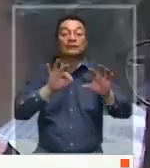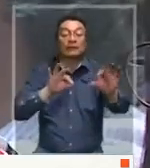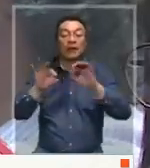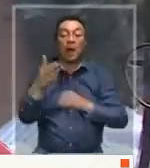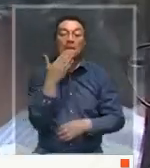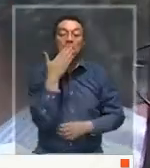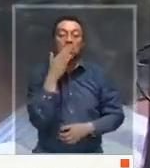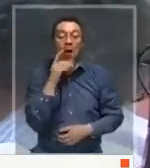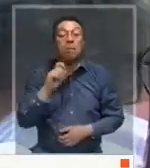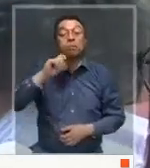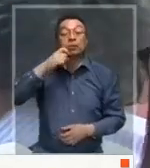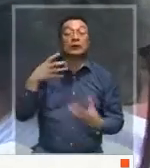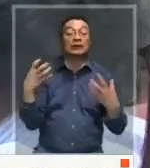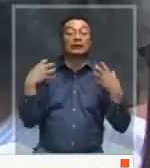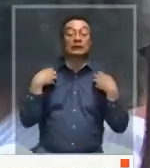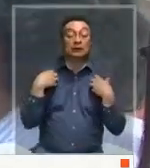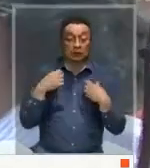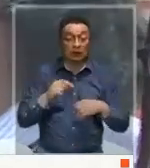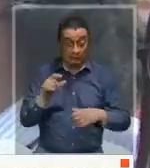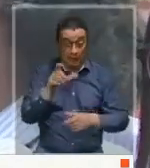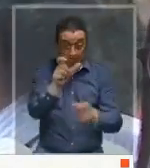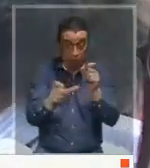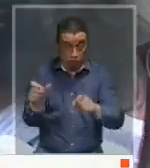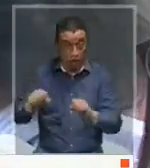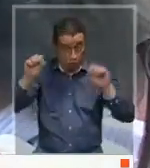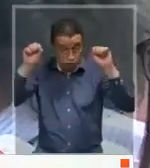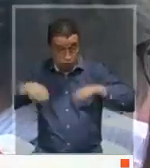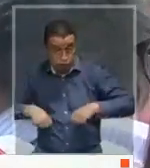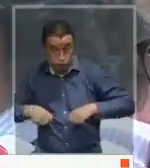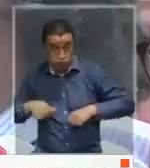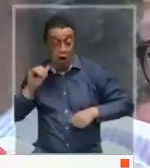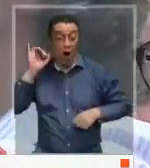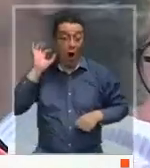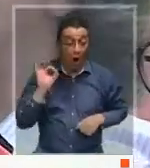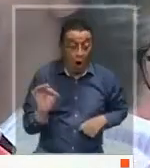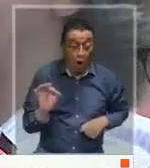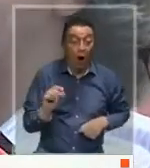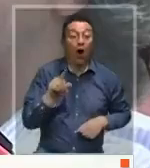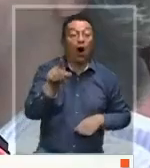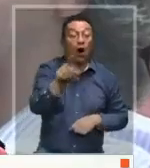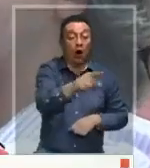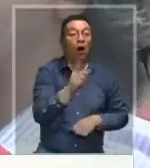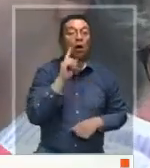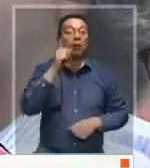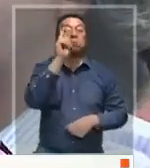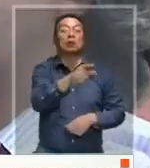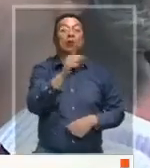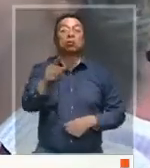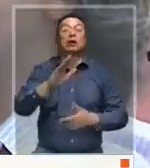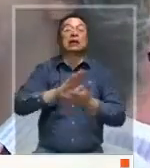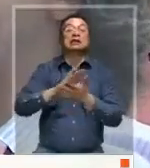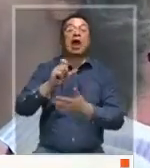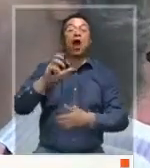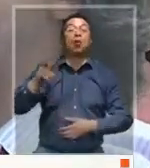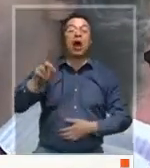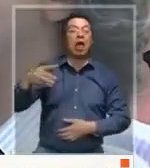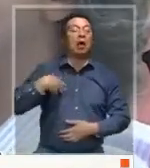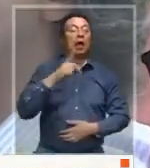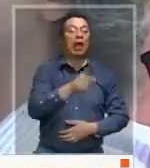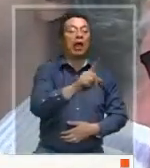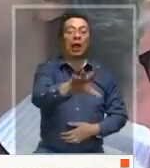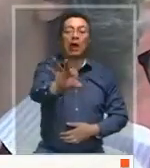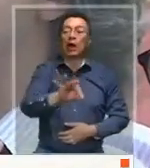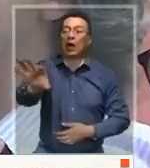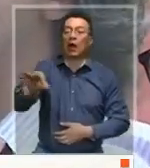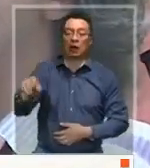y expertas si es que van a ser ratificados por la ciudadanía o si es que van a ser elegidos por el dedo del Salvador chahuán y otros parlamentarios que creemos